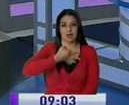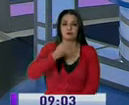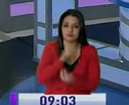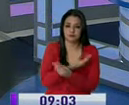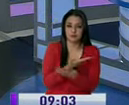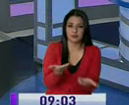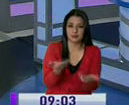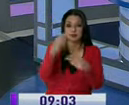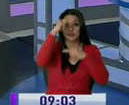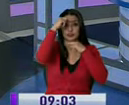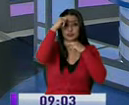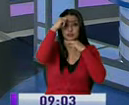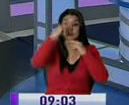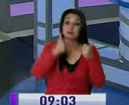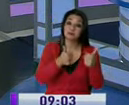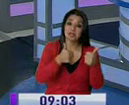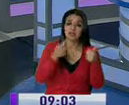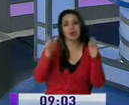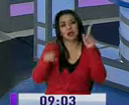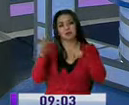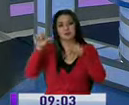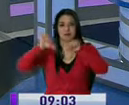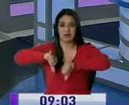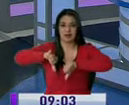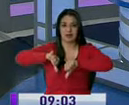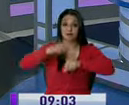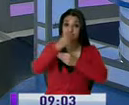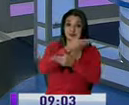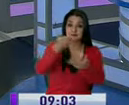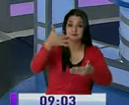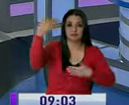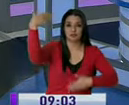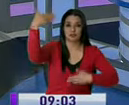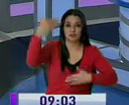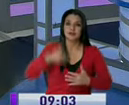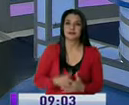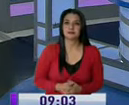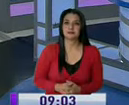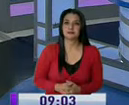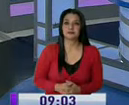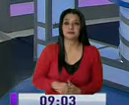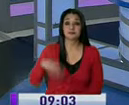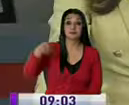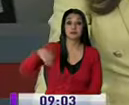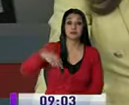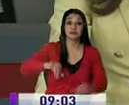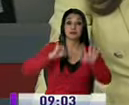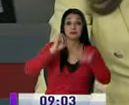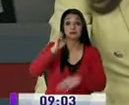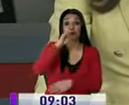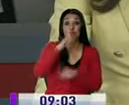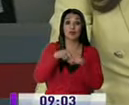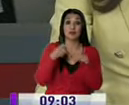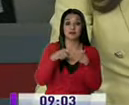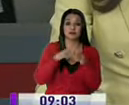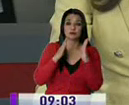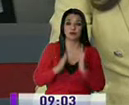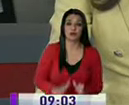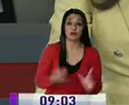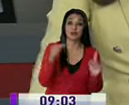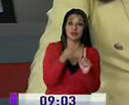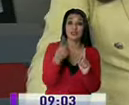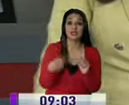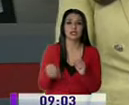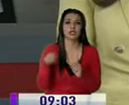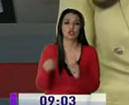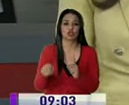contando las noticias, unas buenas y otras malas. Pero vamos con información política. Le contamos que ese miércoles 6 de junio el excontralor del Estado, Carlos Pollitt,